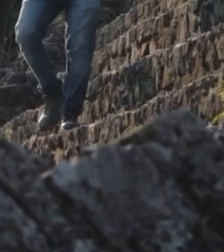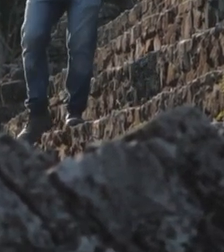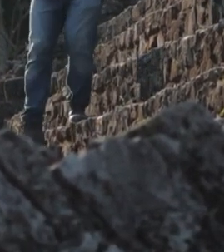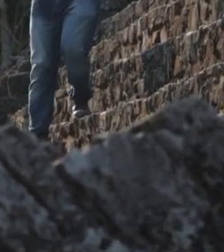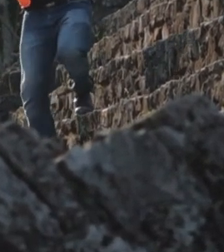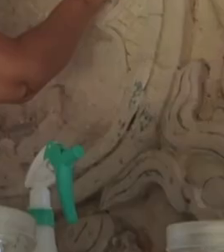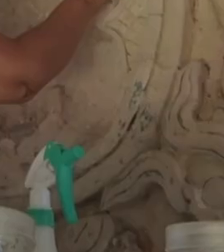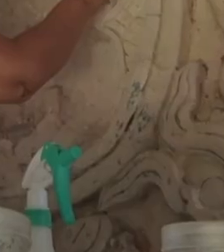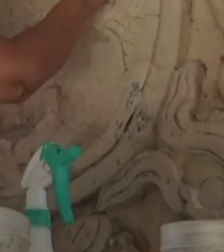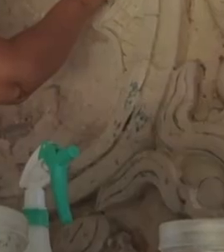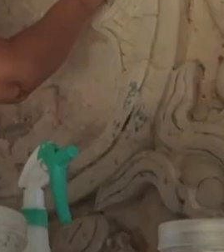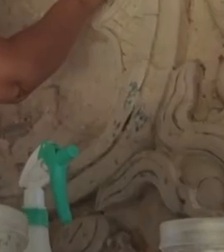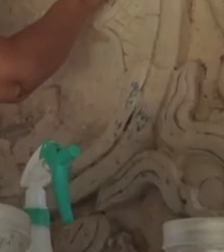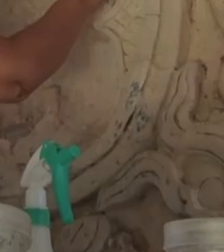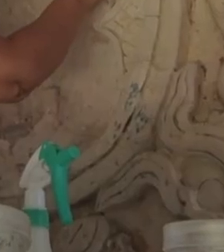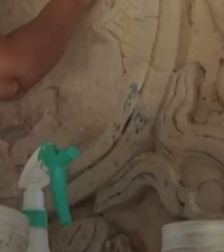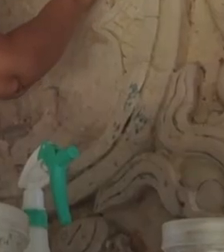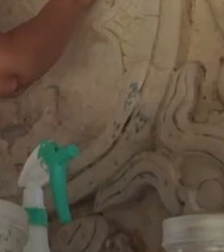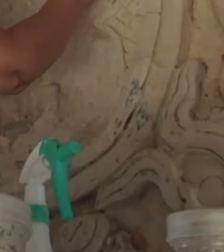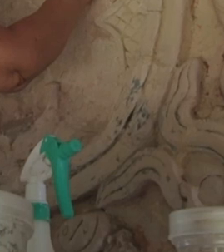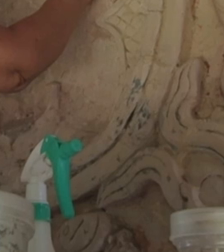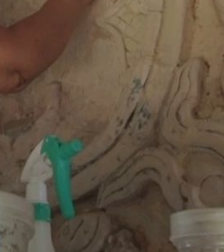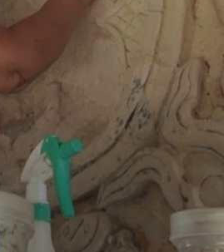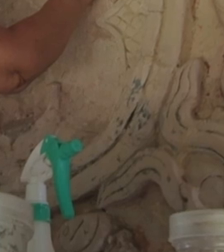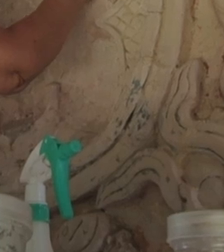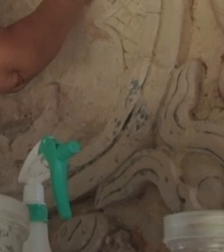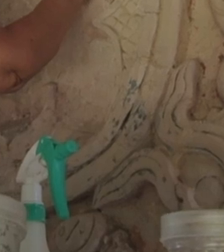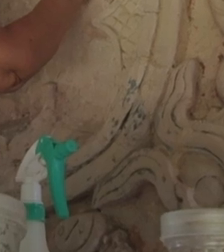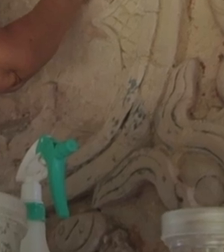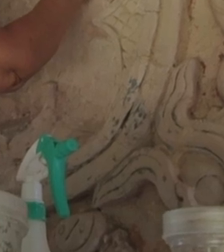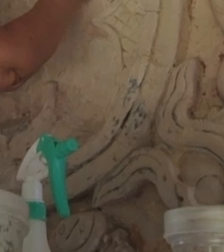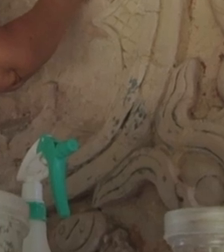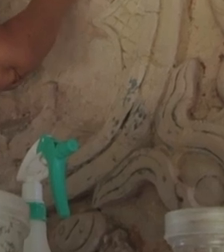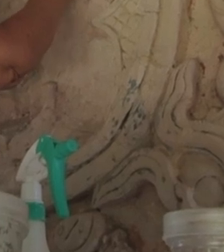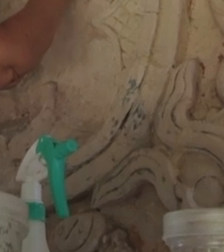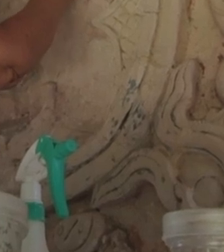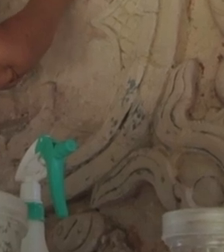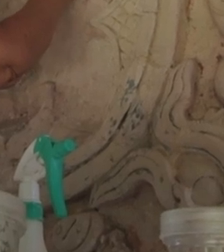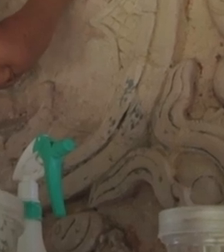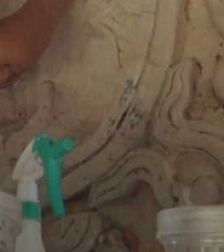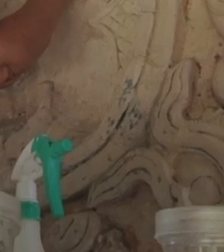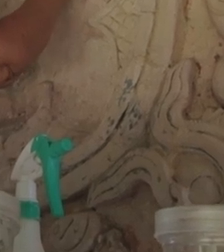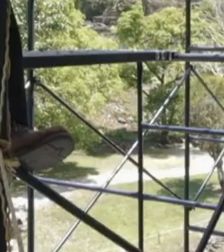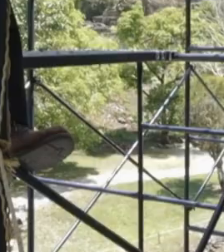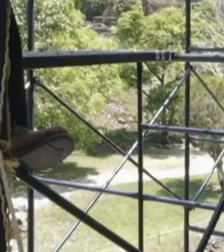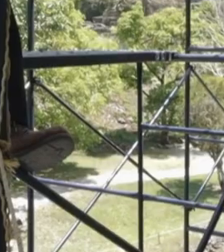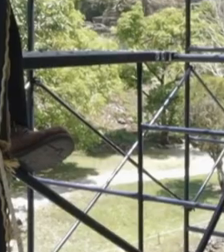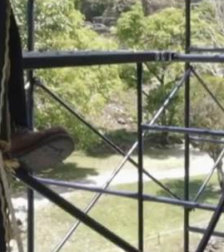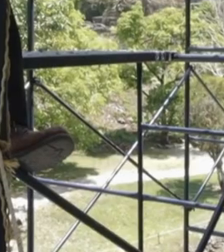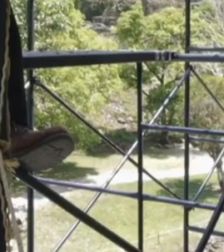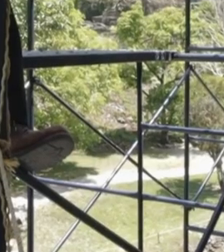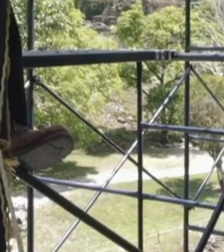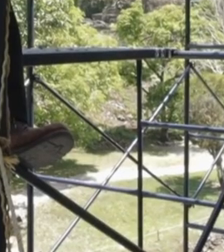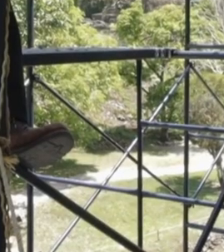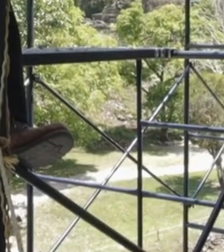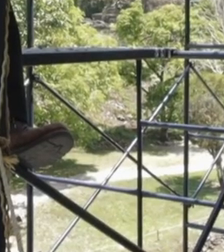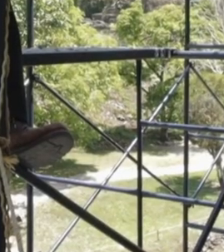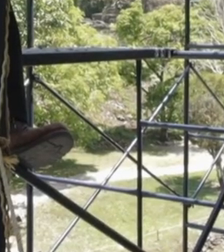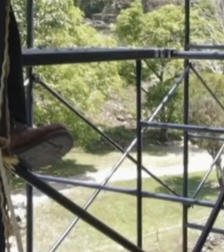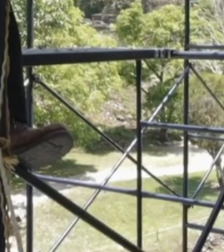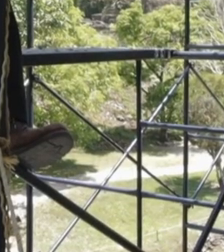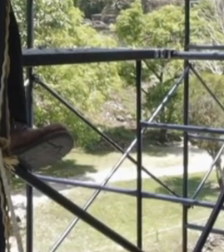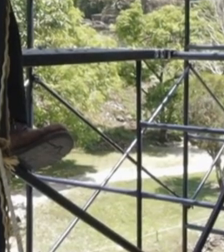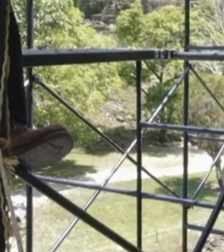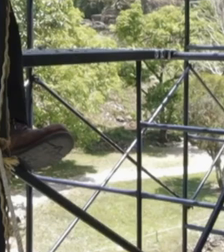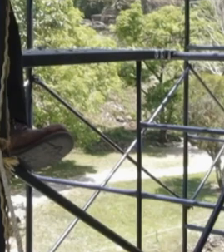y el cedulario y señalética de la zona, también la hemos concluido. Estamos concluyendo el mejoramiento